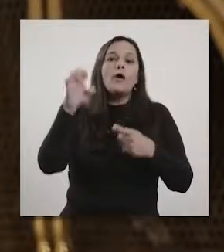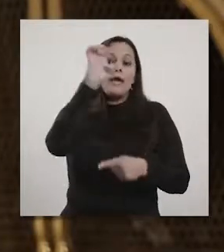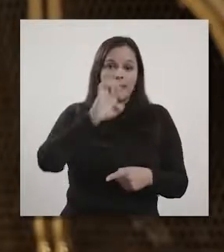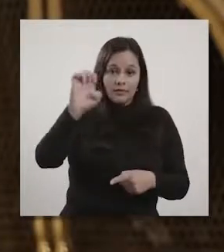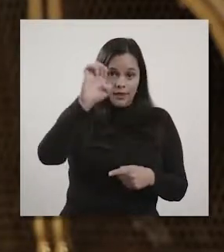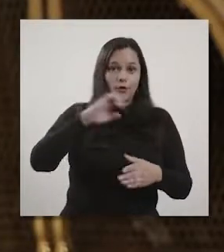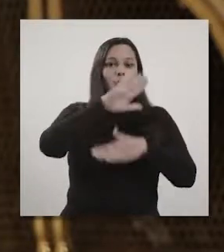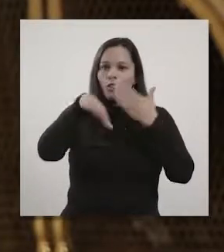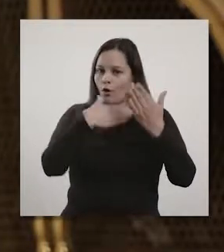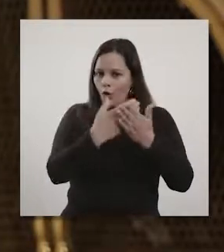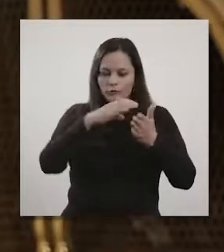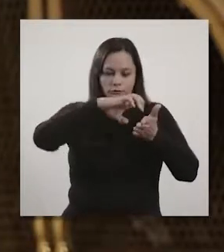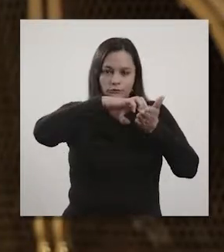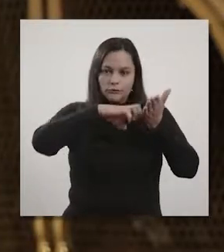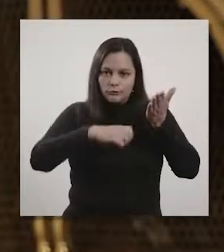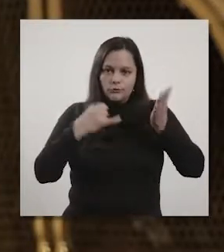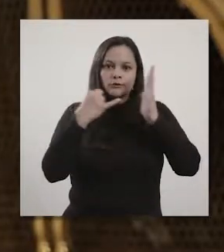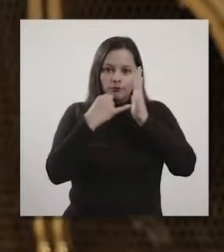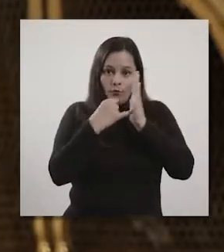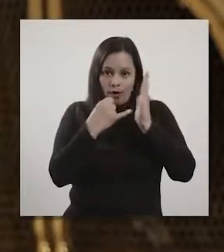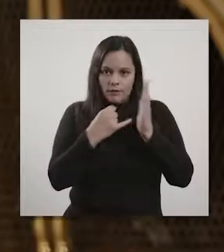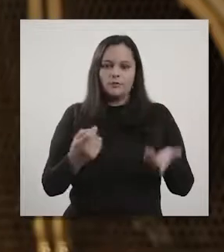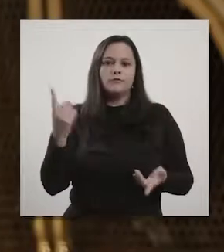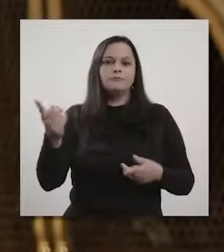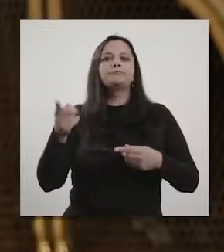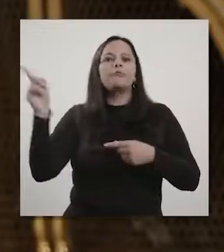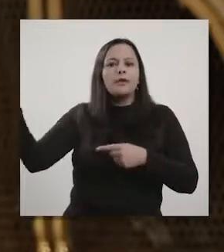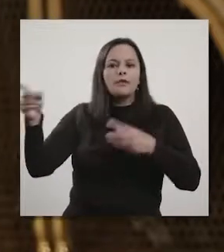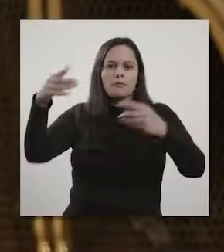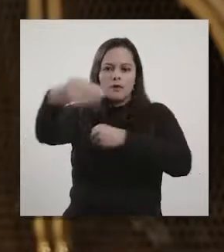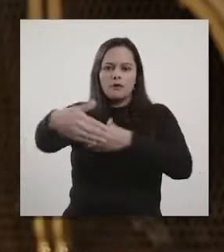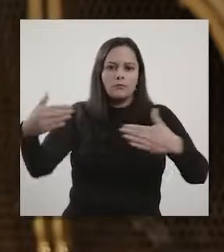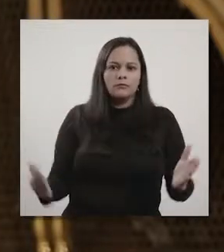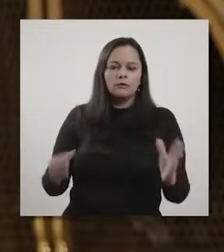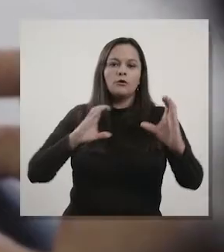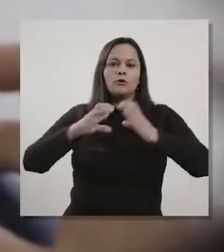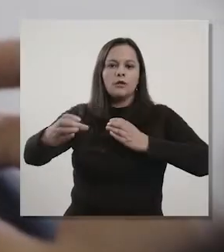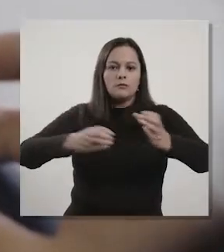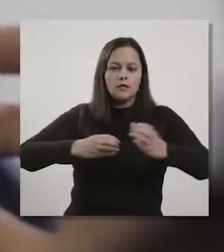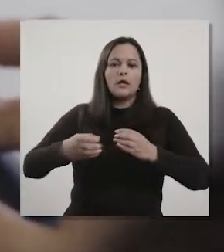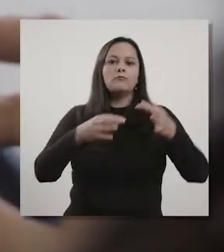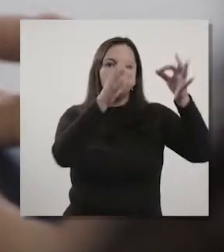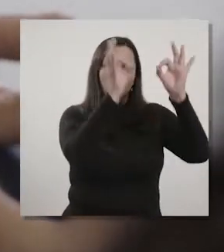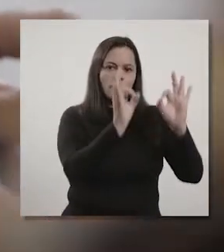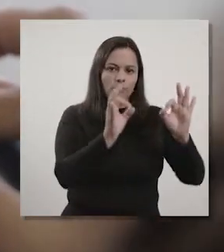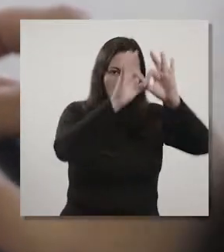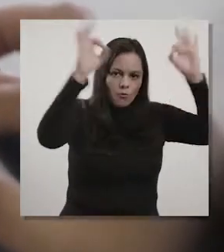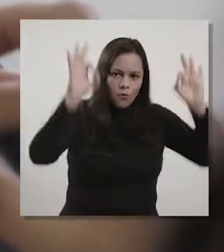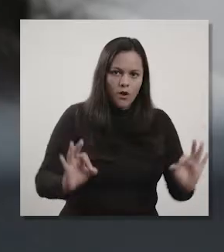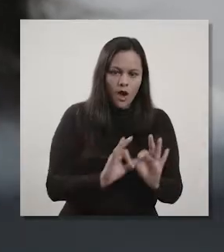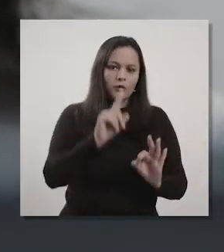todos realizamos la deducción de impuestos, nos hacen llegar a nosotros desde el Departamento de Contabilidad y Recursos Humanos el formulario